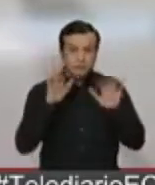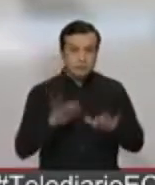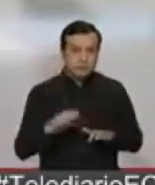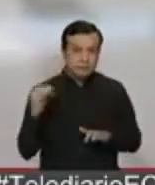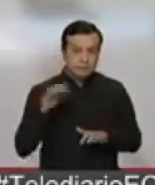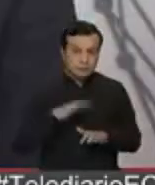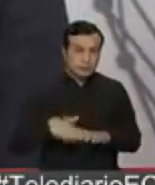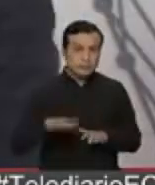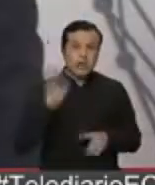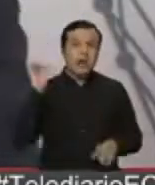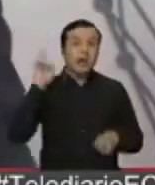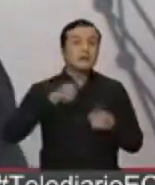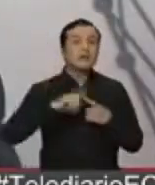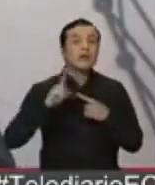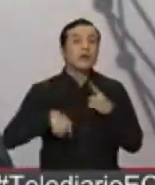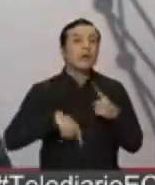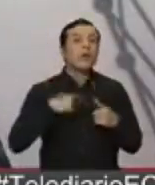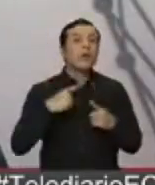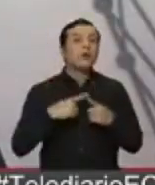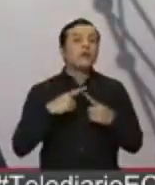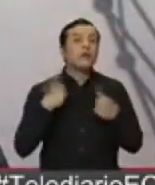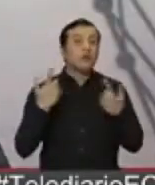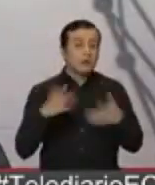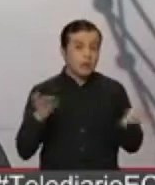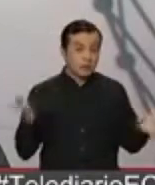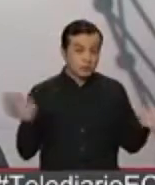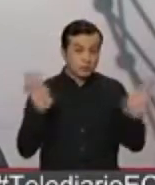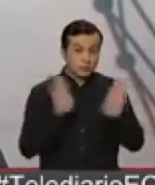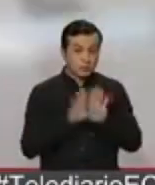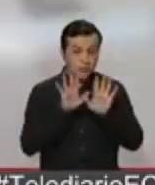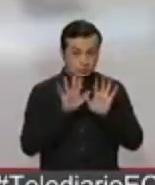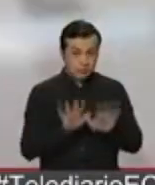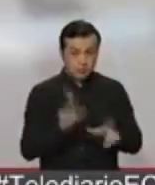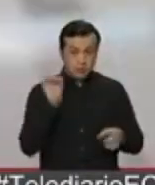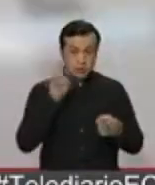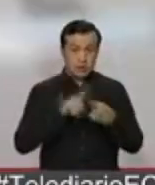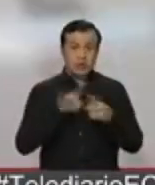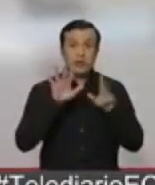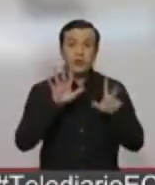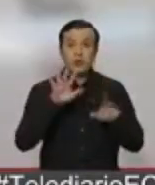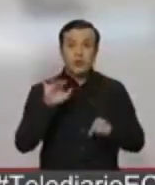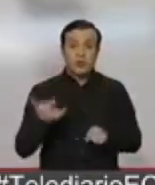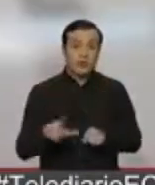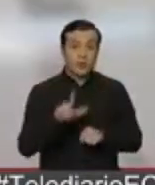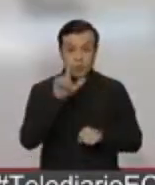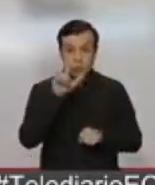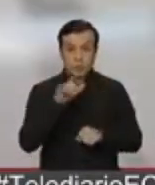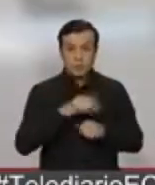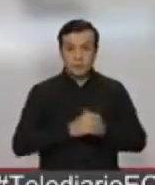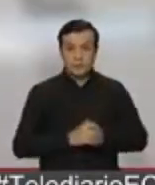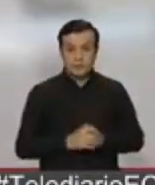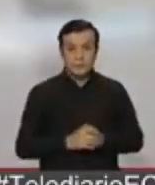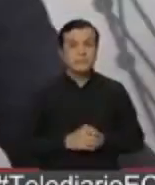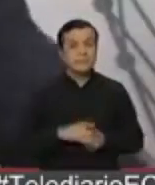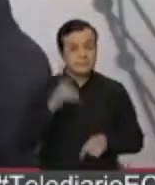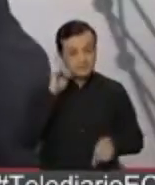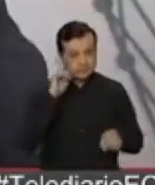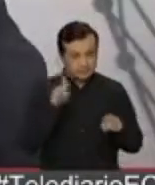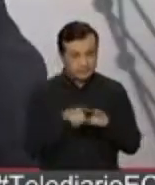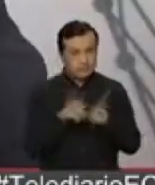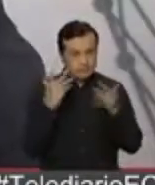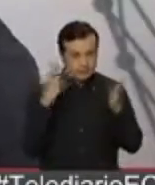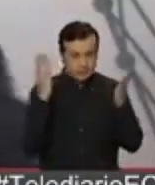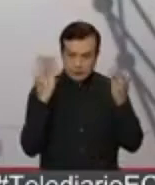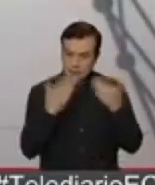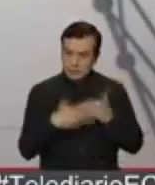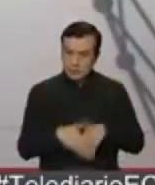juventud hasta cuando debería estar cerrada ya la secretaria bueno hasta el 8 de julio hasta el 8 de julio de acuerdo estamos ya cerrando